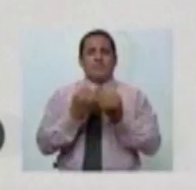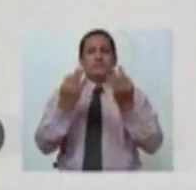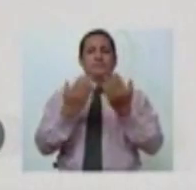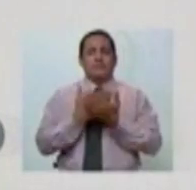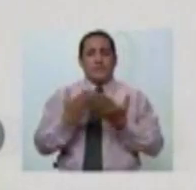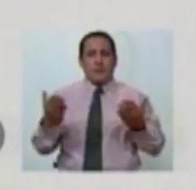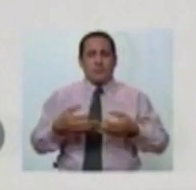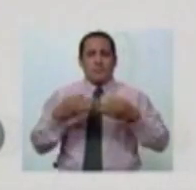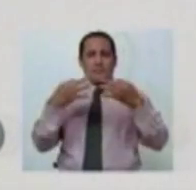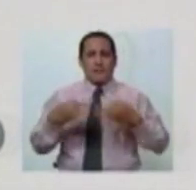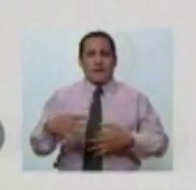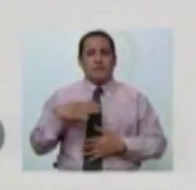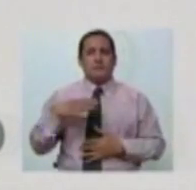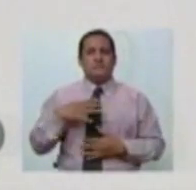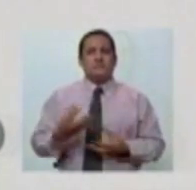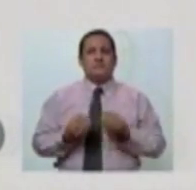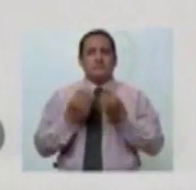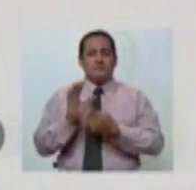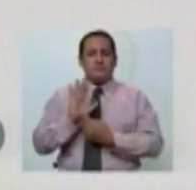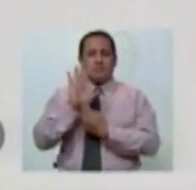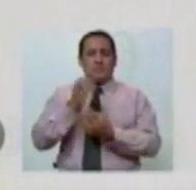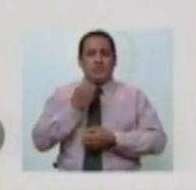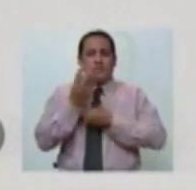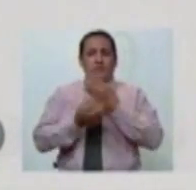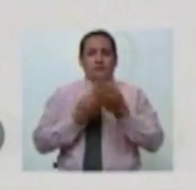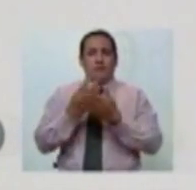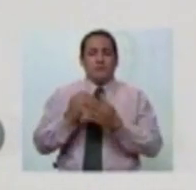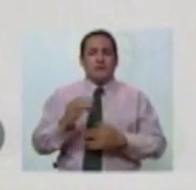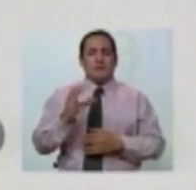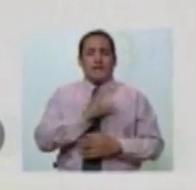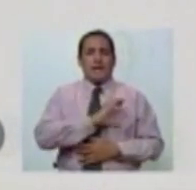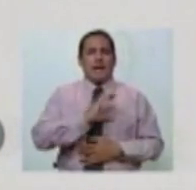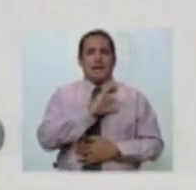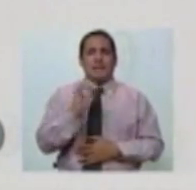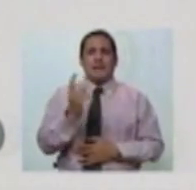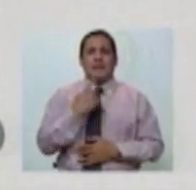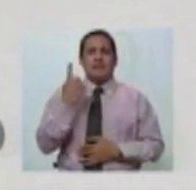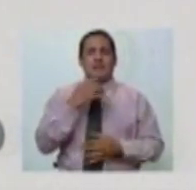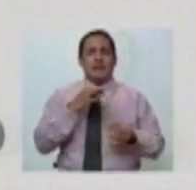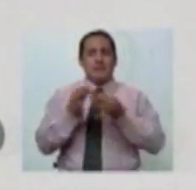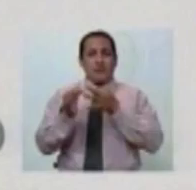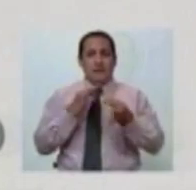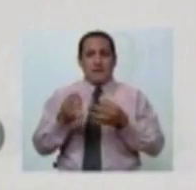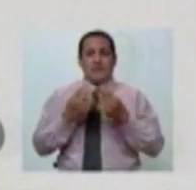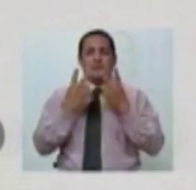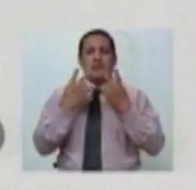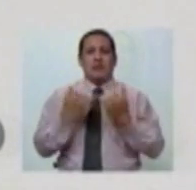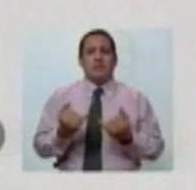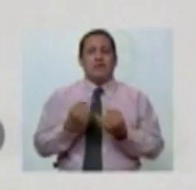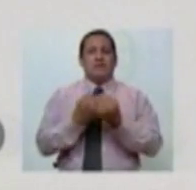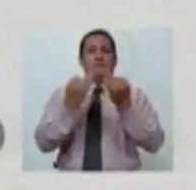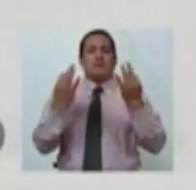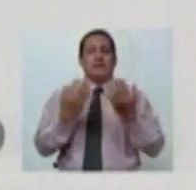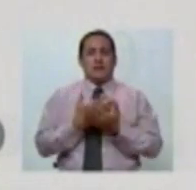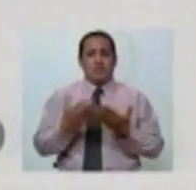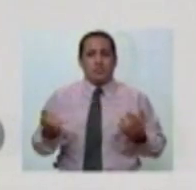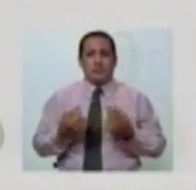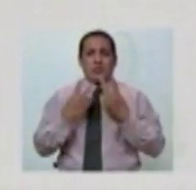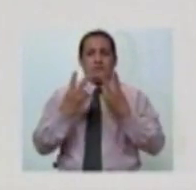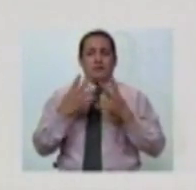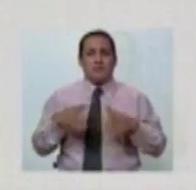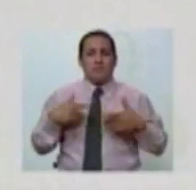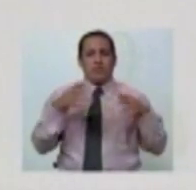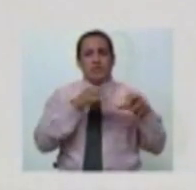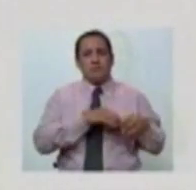caso particular, ¿no?, para emitir un pronunciamiento de carácter general y explicar, ¿no?, que en los casos en los cuales